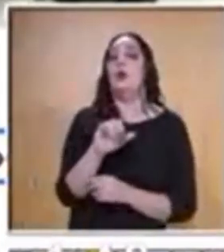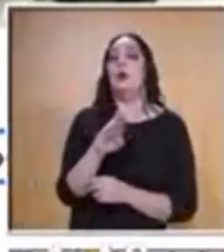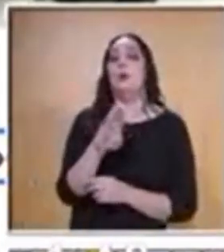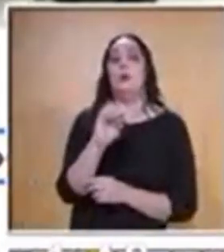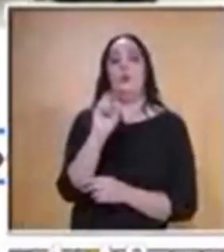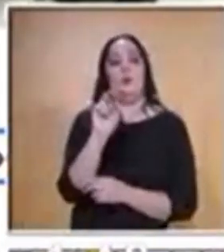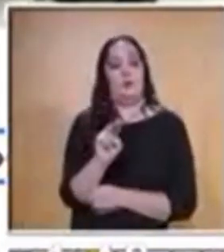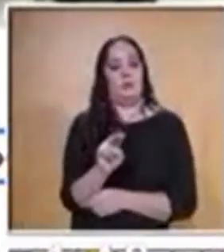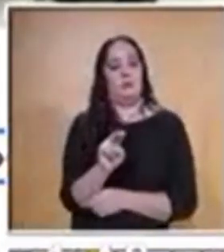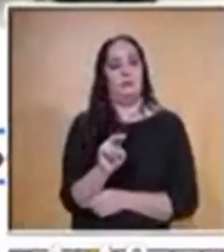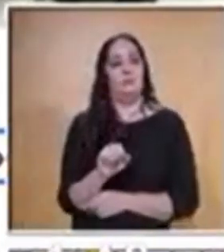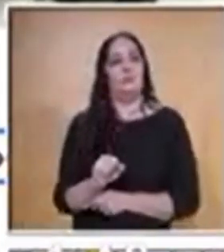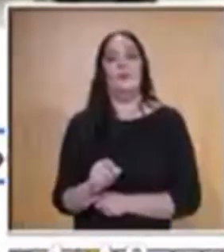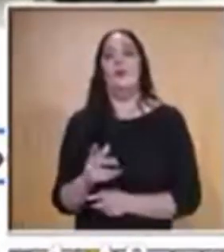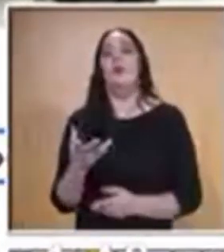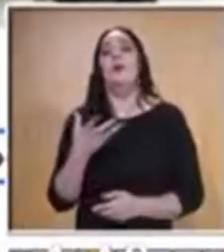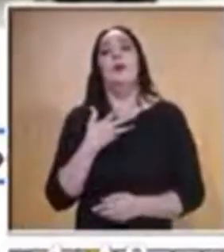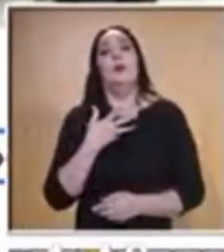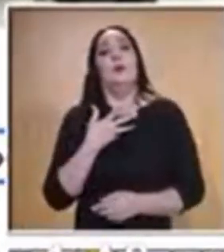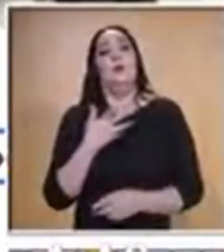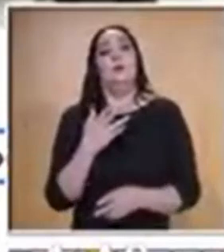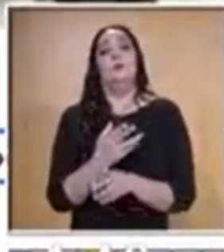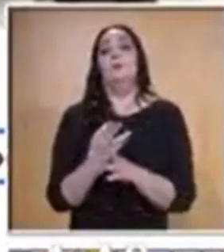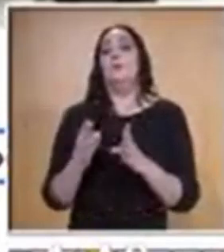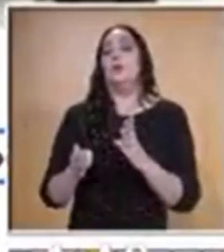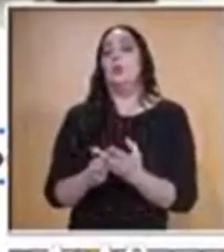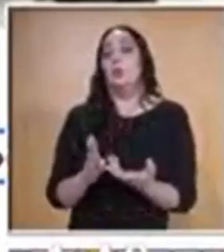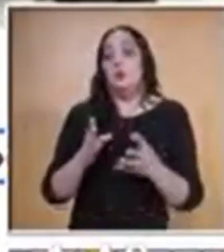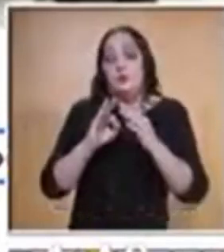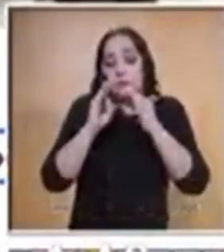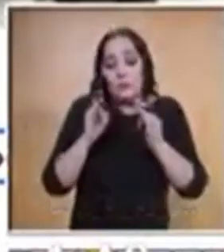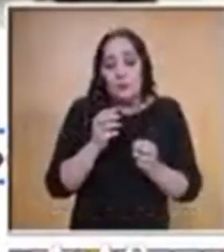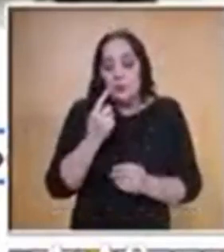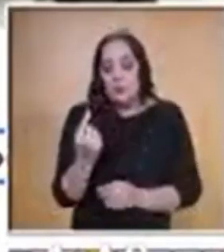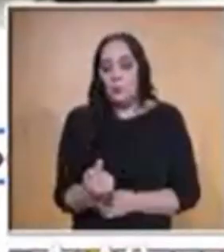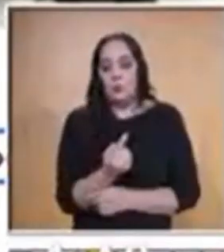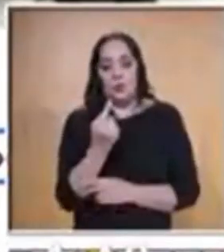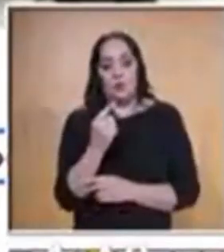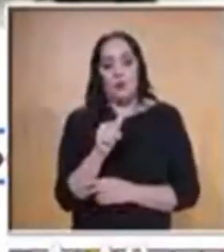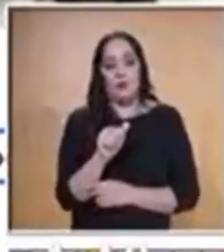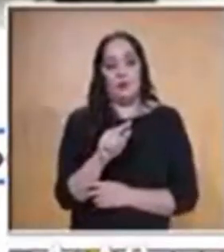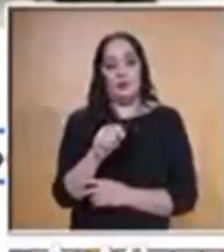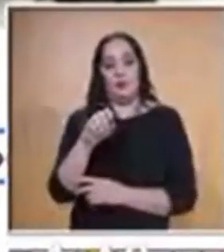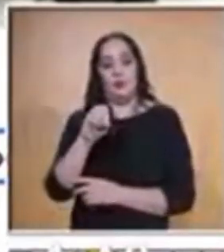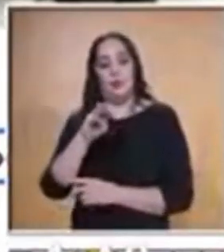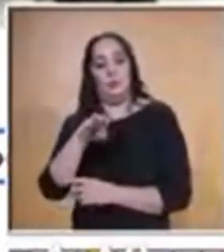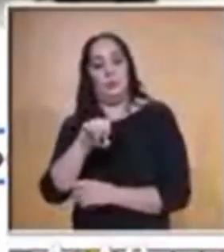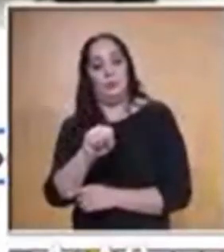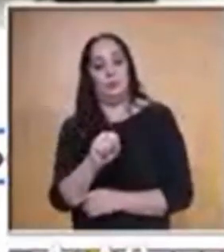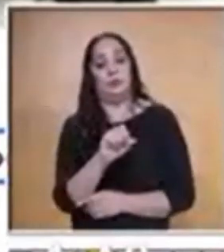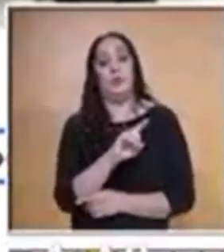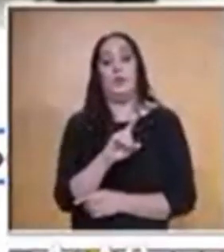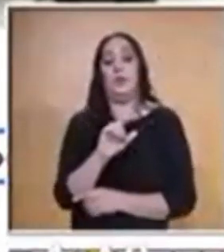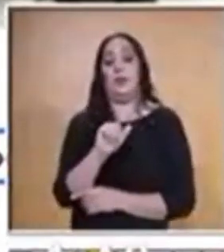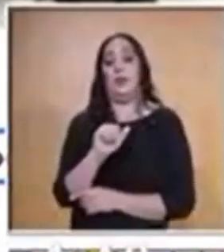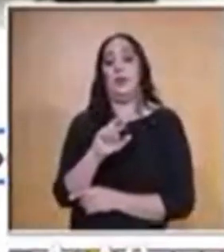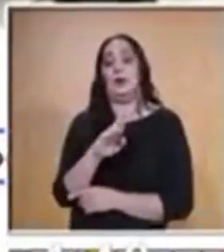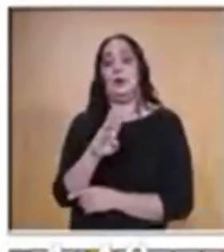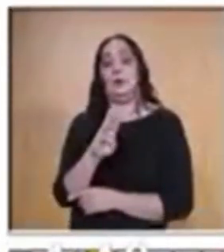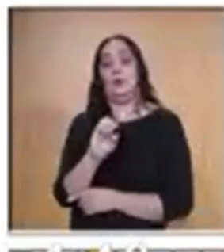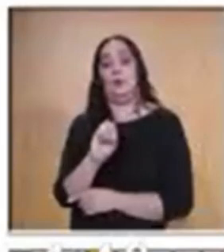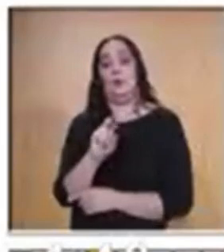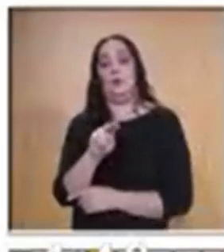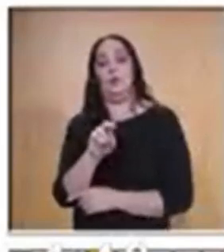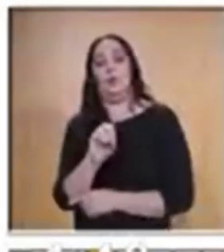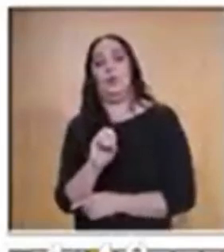ejemplos. Son compuestos orgánicos formados únicamente por átomos de carbono e hidrógeno. Y ahora